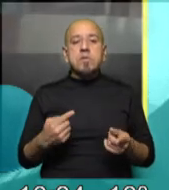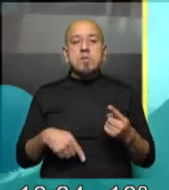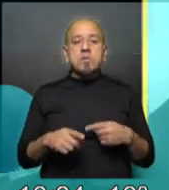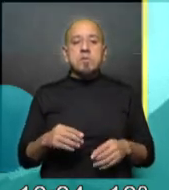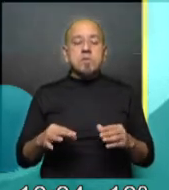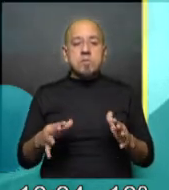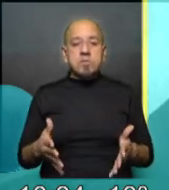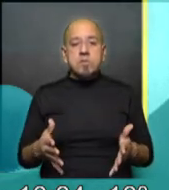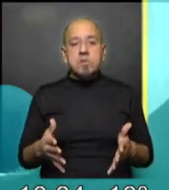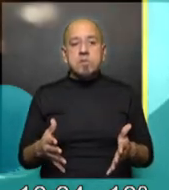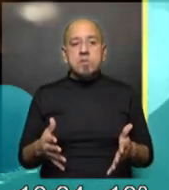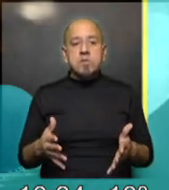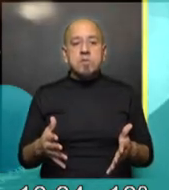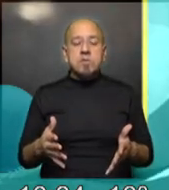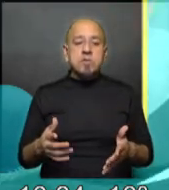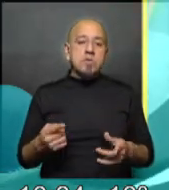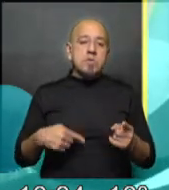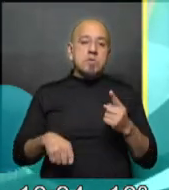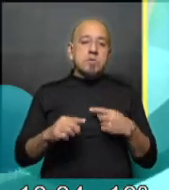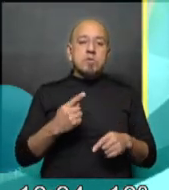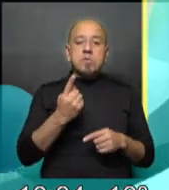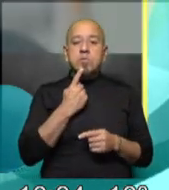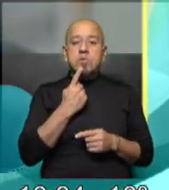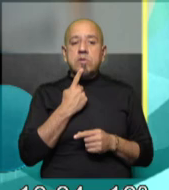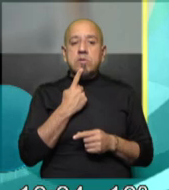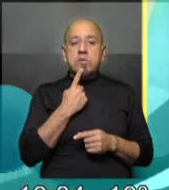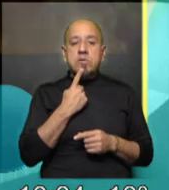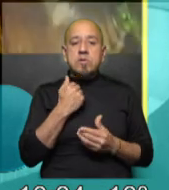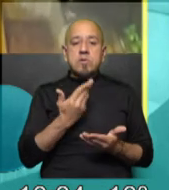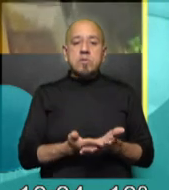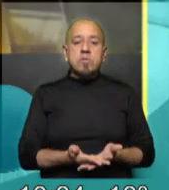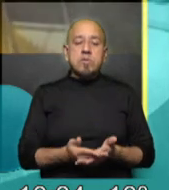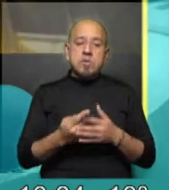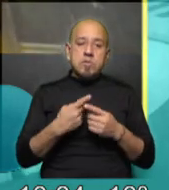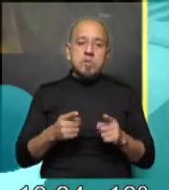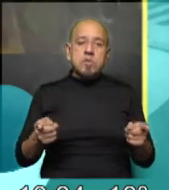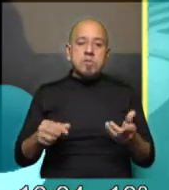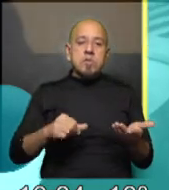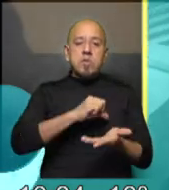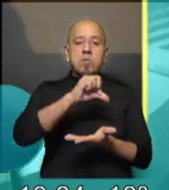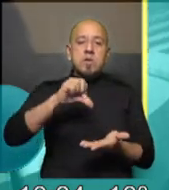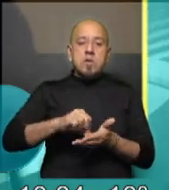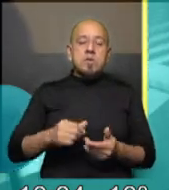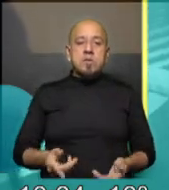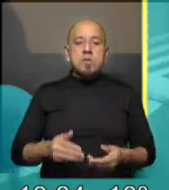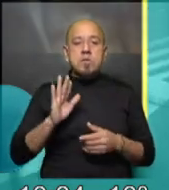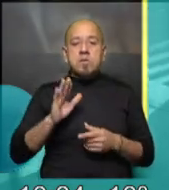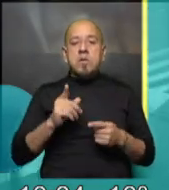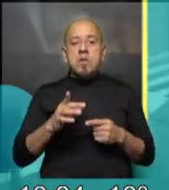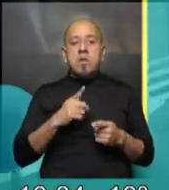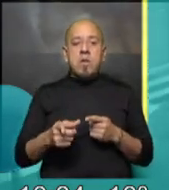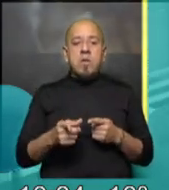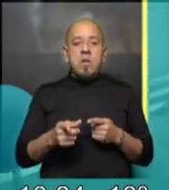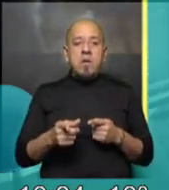pasa cuando llega una fuerza política disruptiva y que propone otra cosa a un país que está endeudado y tiene que tomar